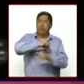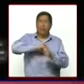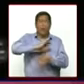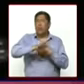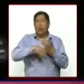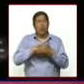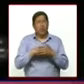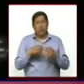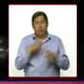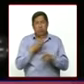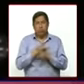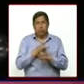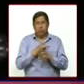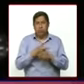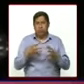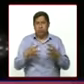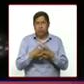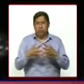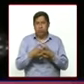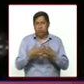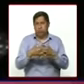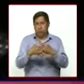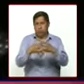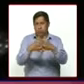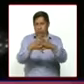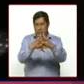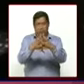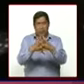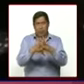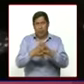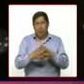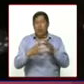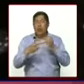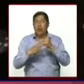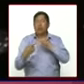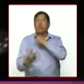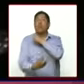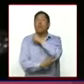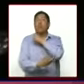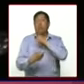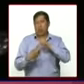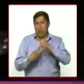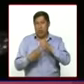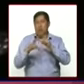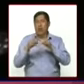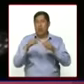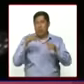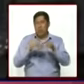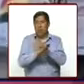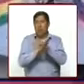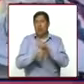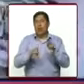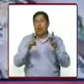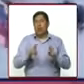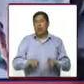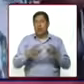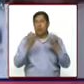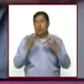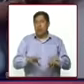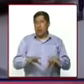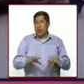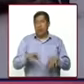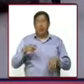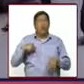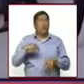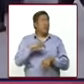que están resguardando la parte principal que significa del puente para evitar el ingreso de personas no deseadas.